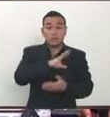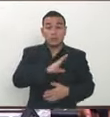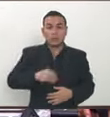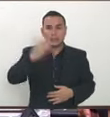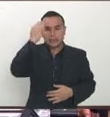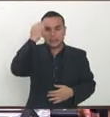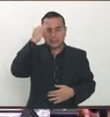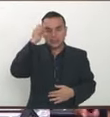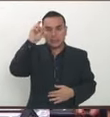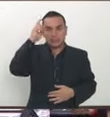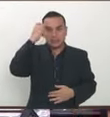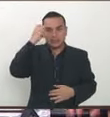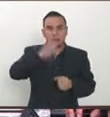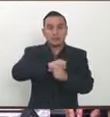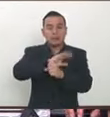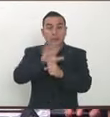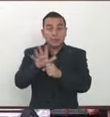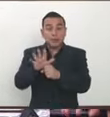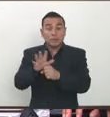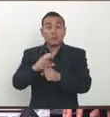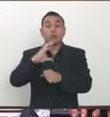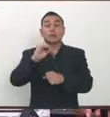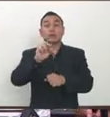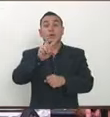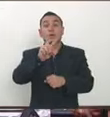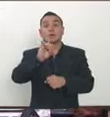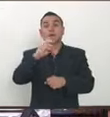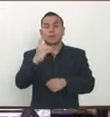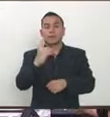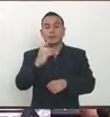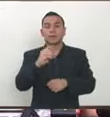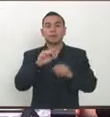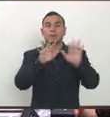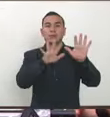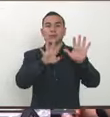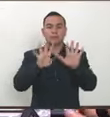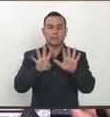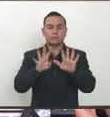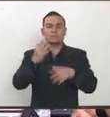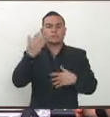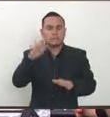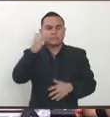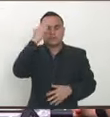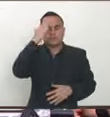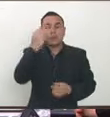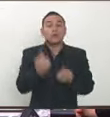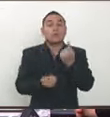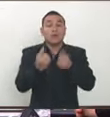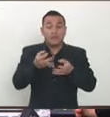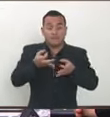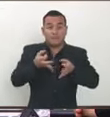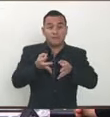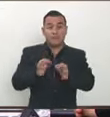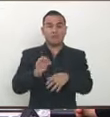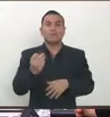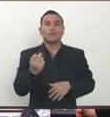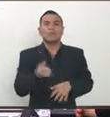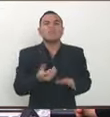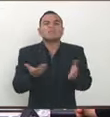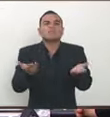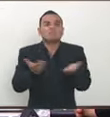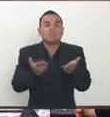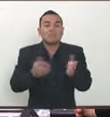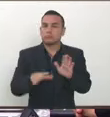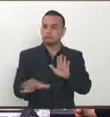el coronavirus, ya saben cómo prevenirlo, ya saben cómo no contagiarse, ya saben cuál es la forma más fácil de